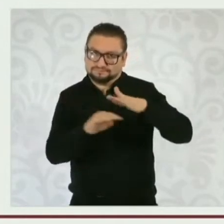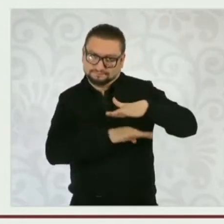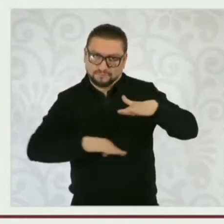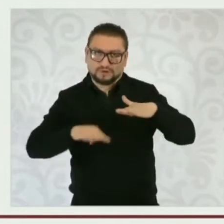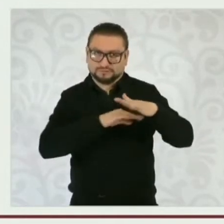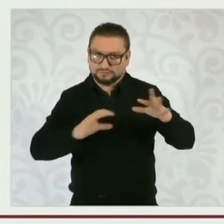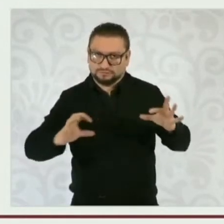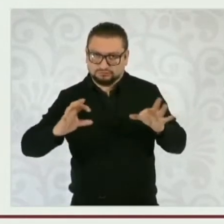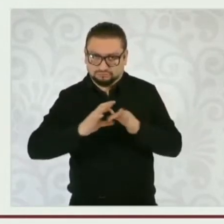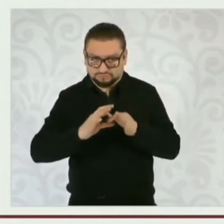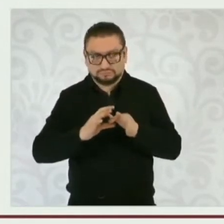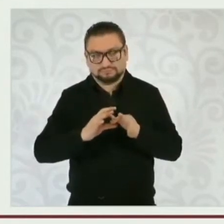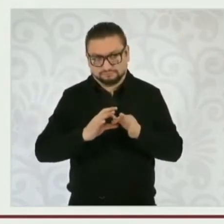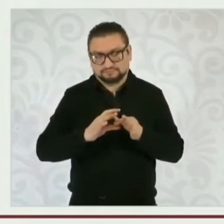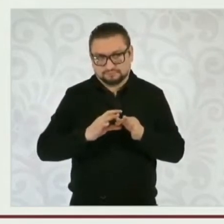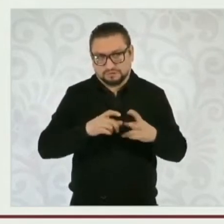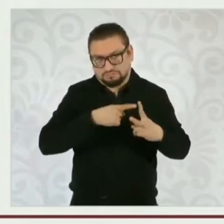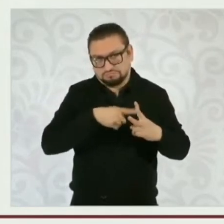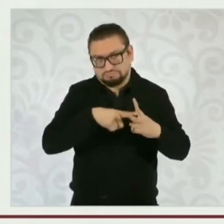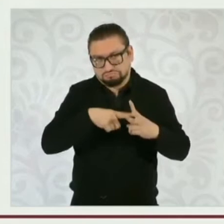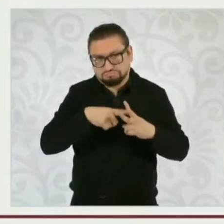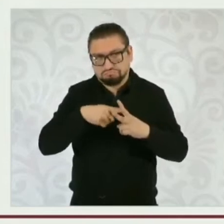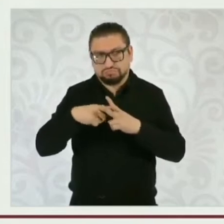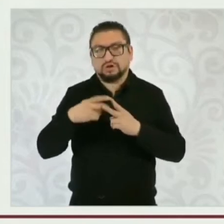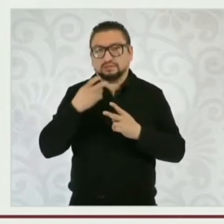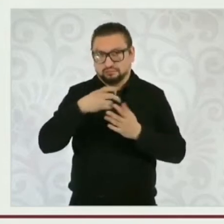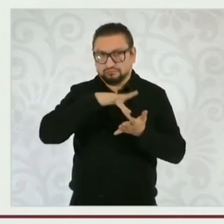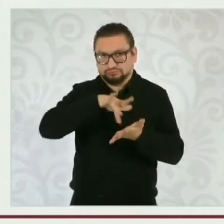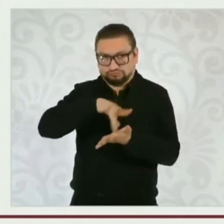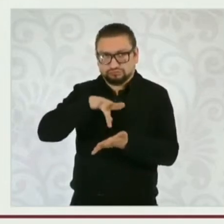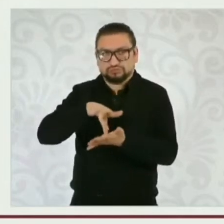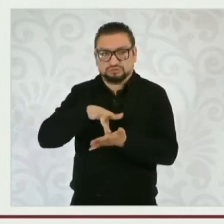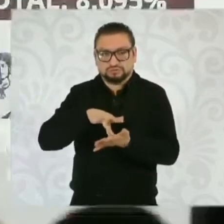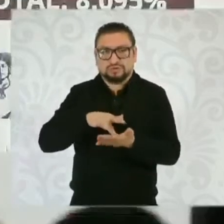base, y en el caso de ese